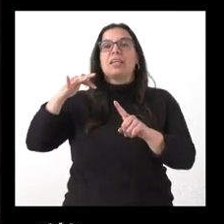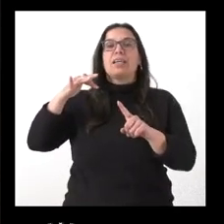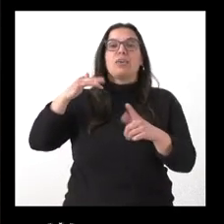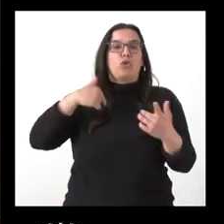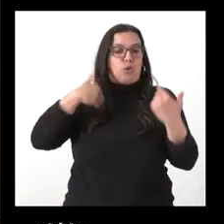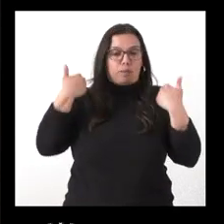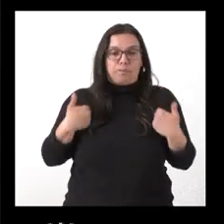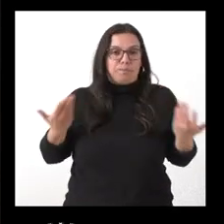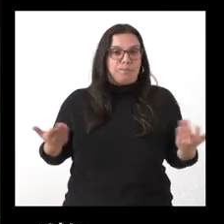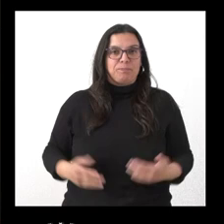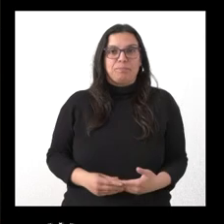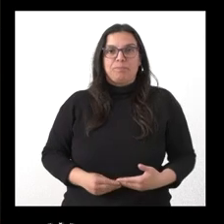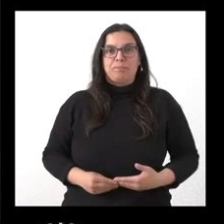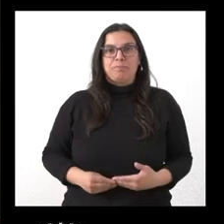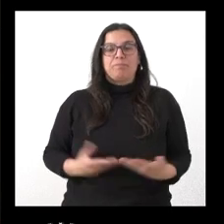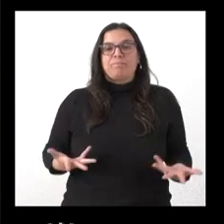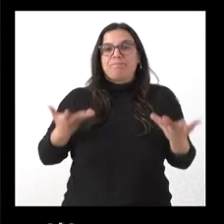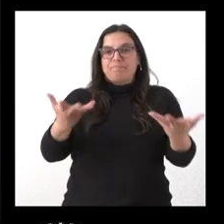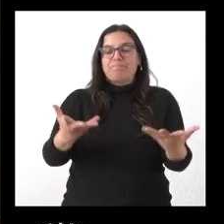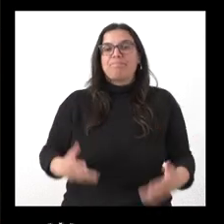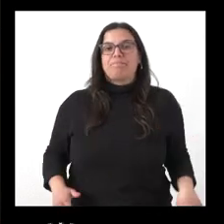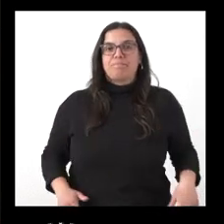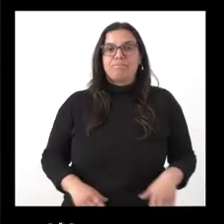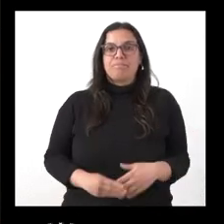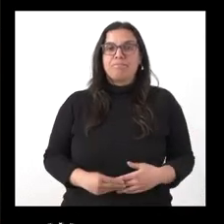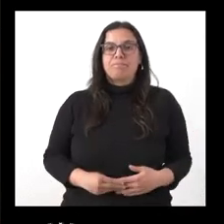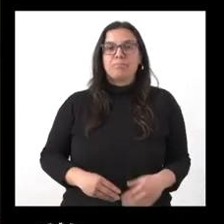del territorio como yo mismo a su disposición